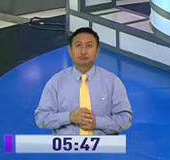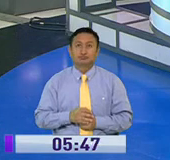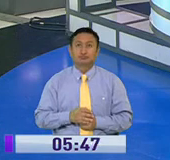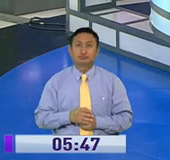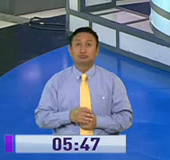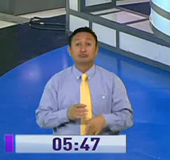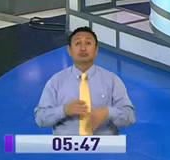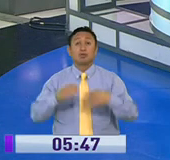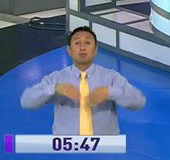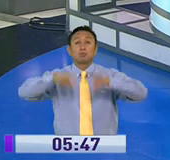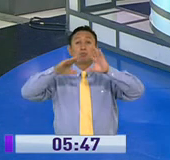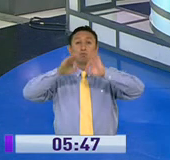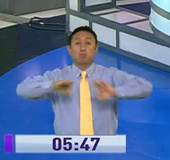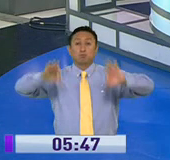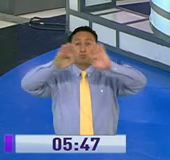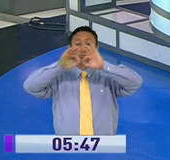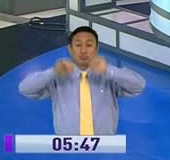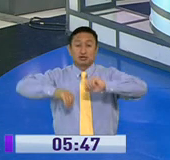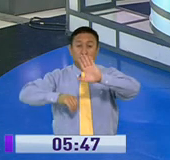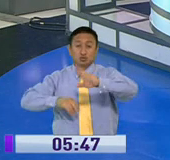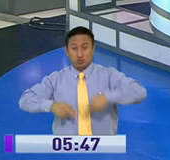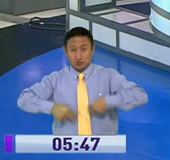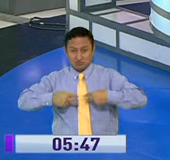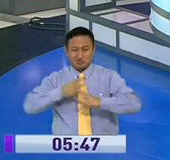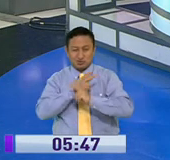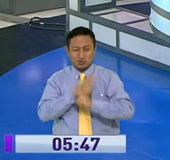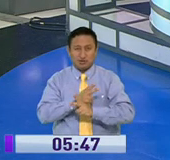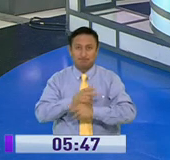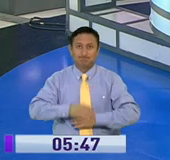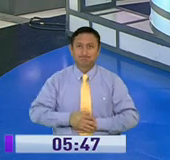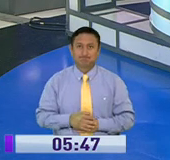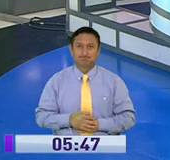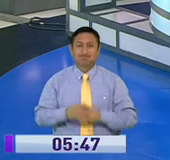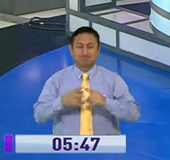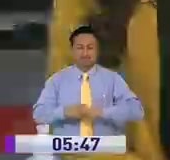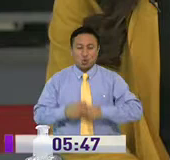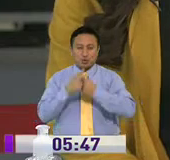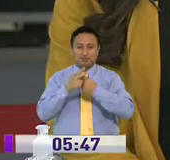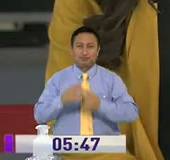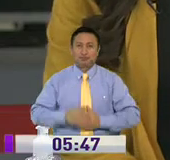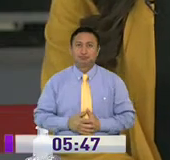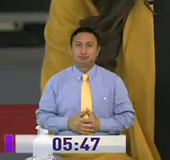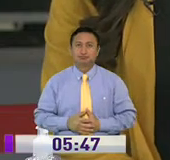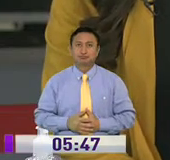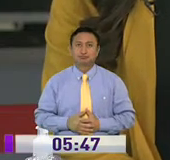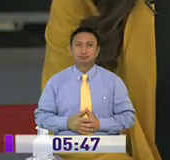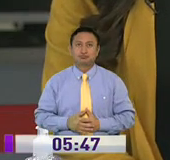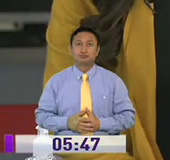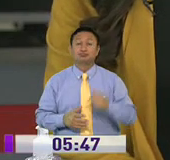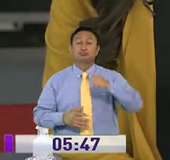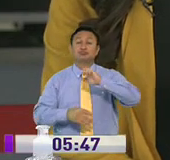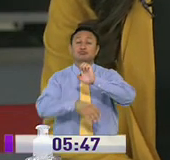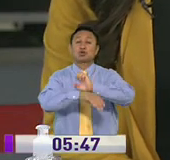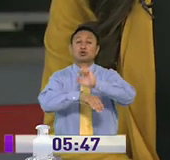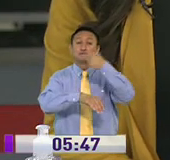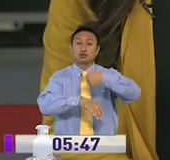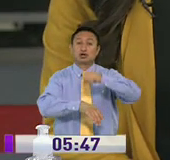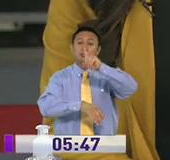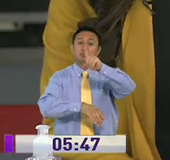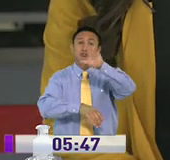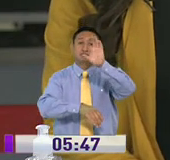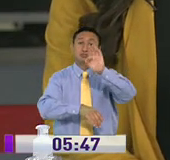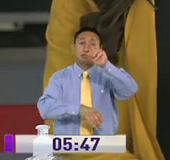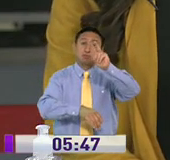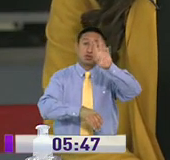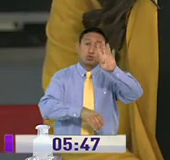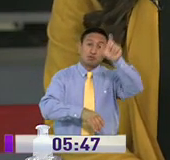Es lo más importante para precautelar su vida. Vamos a empezar con la información. Y les contábamos que en Ecuador se registran